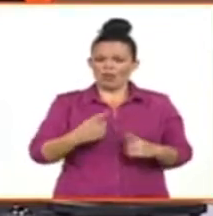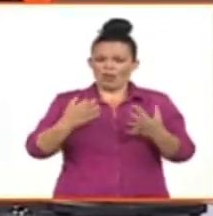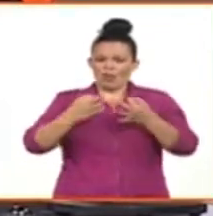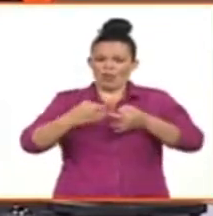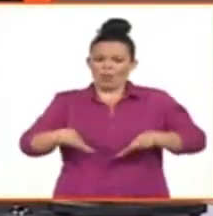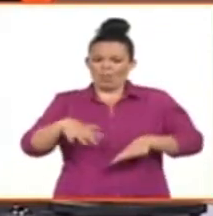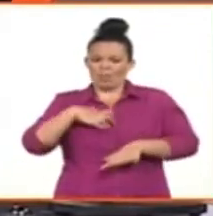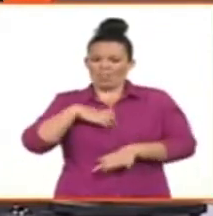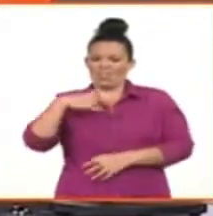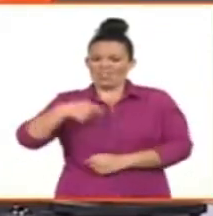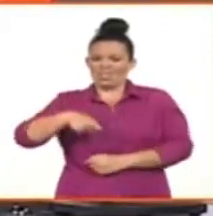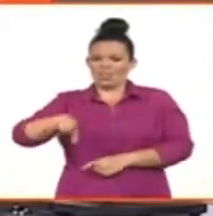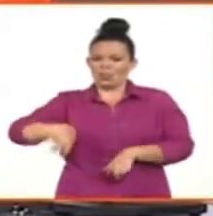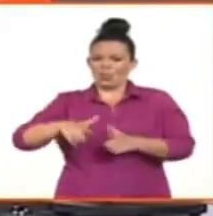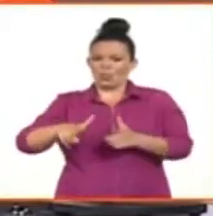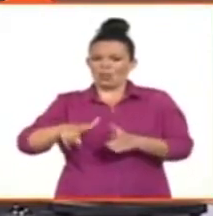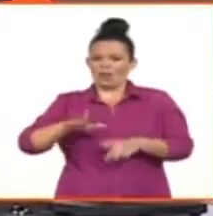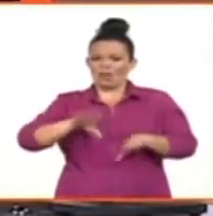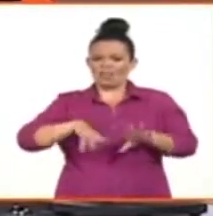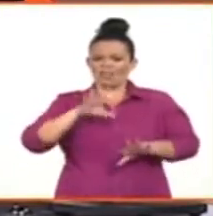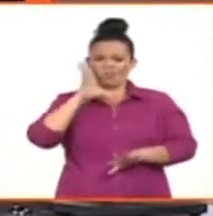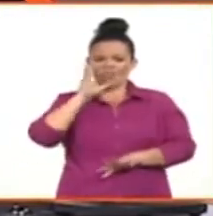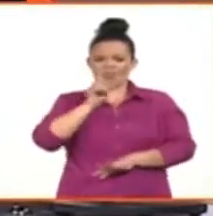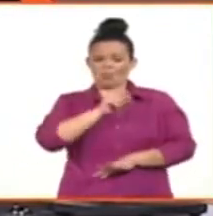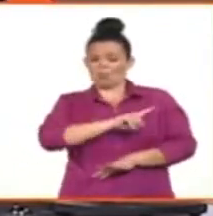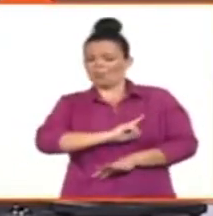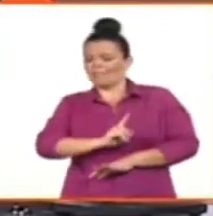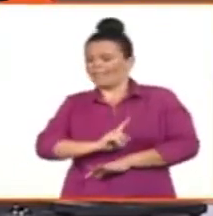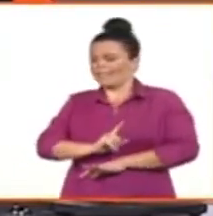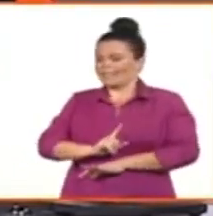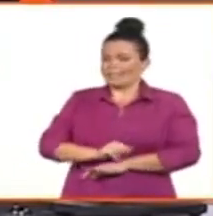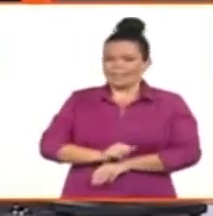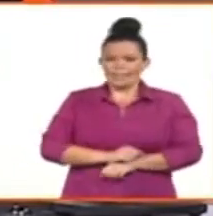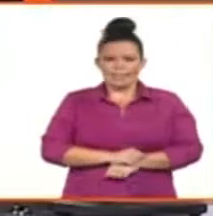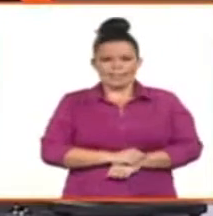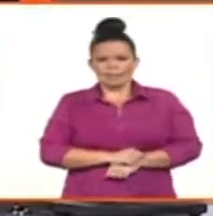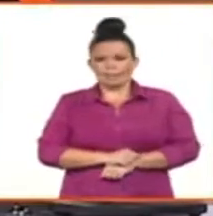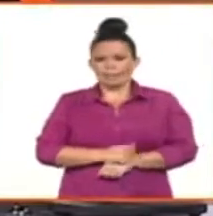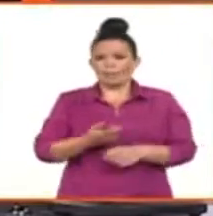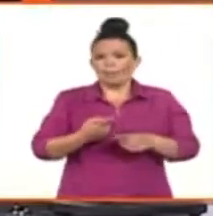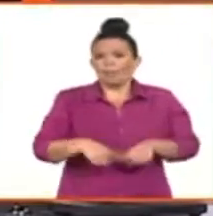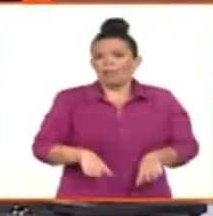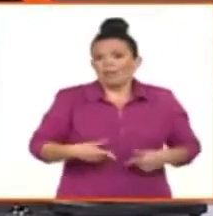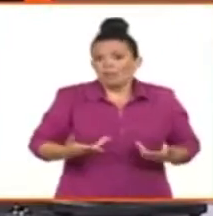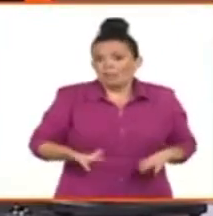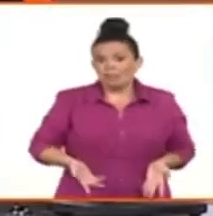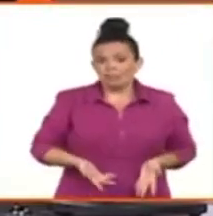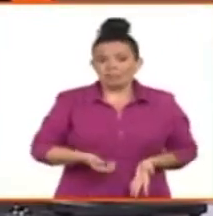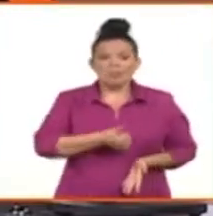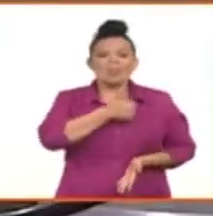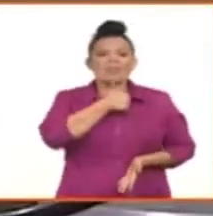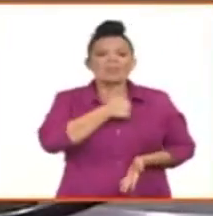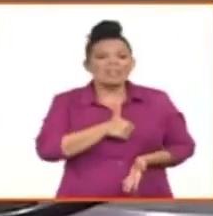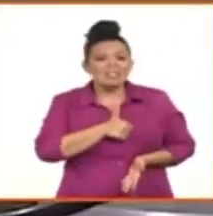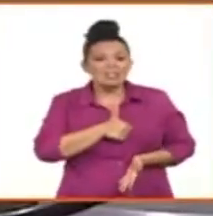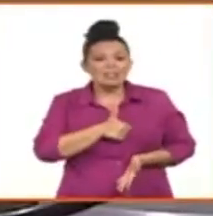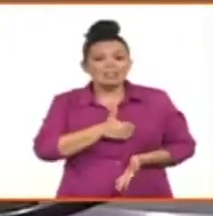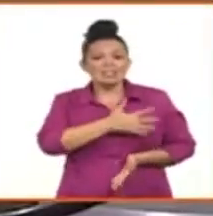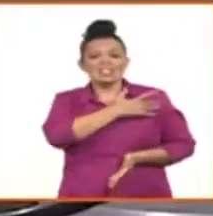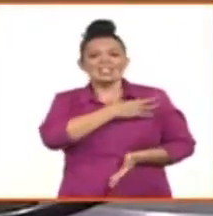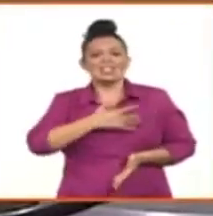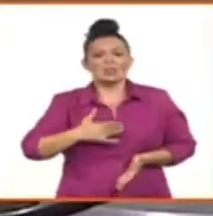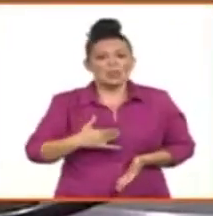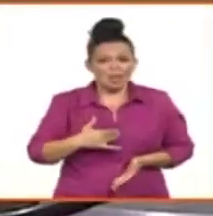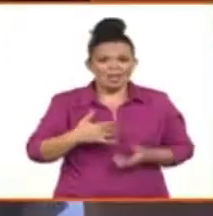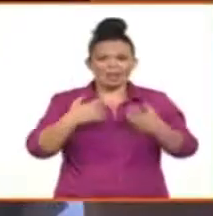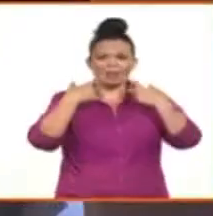no entiende o no logra la empatía con una persona que no lo tiene, ¿no? Exacto. Y cuando son derechos tan sensibles que de los cuales depende tanto la realización personal y la